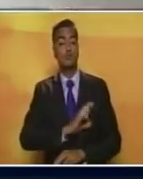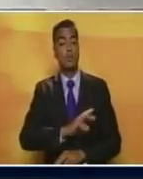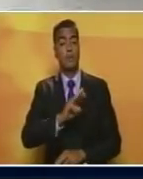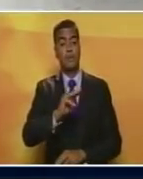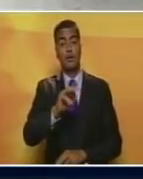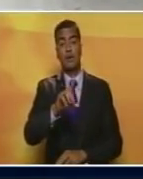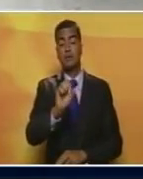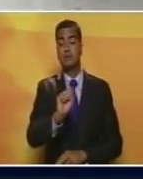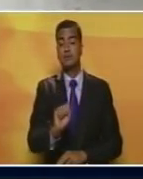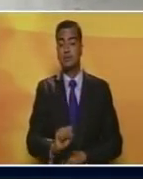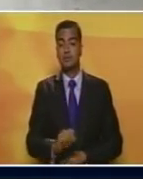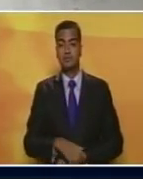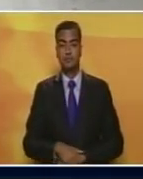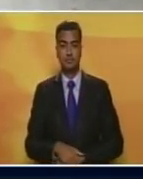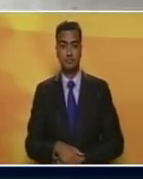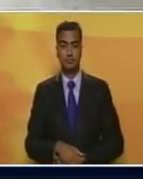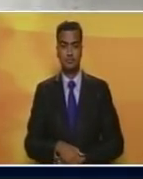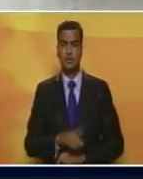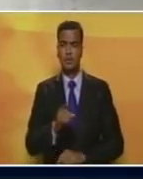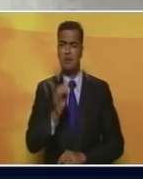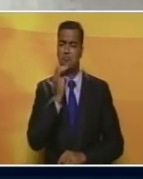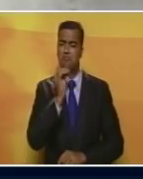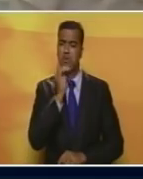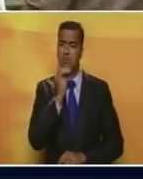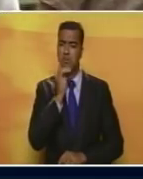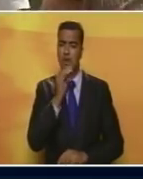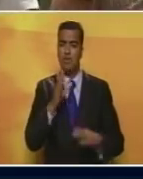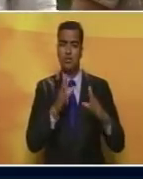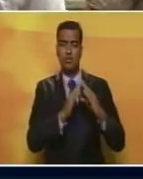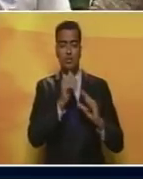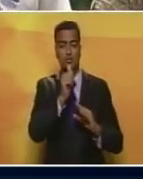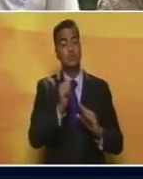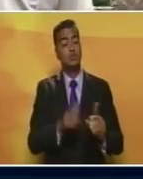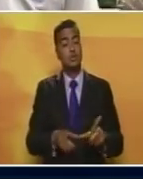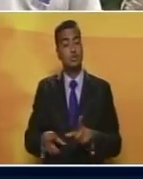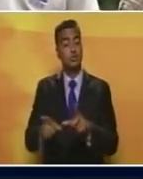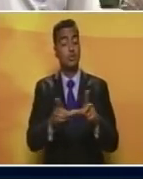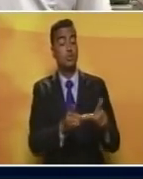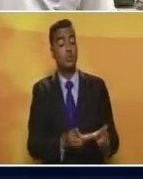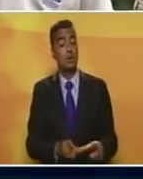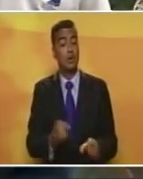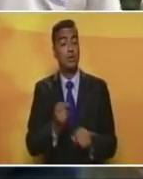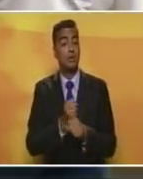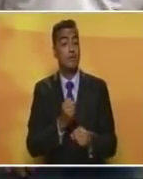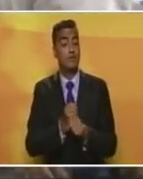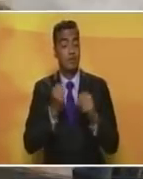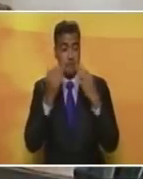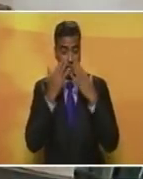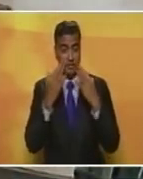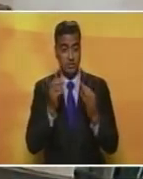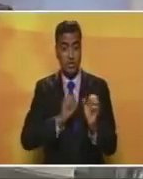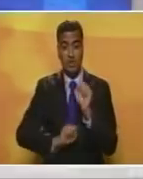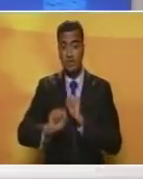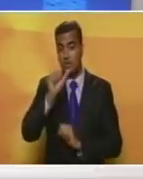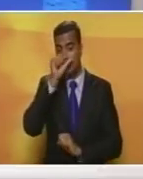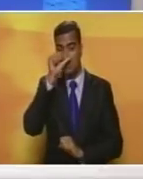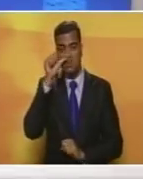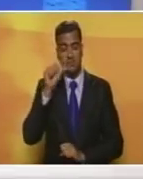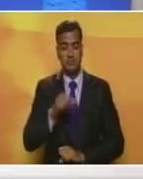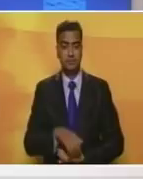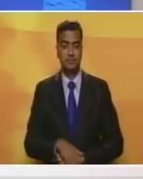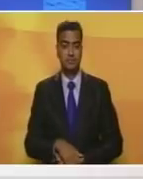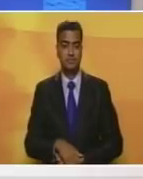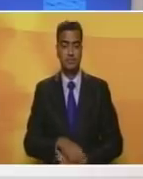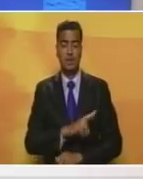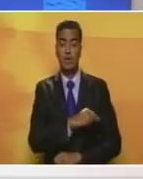podemos nosotros comenzar este trabajo. El titular de la ONA participó en la aplicación de los protocolos de atención de la Misión